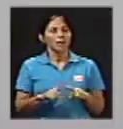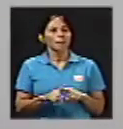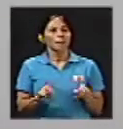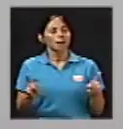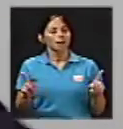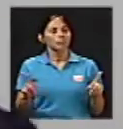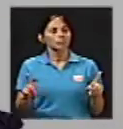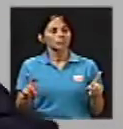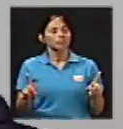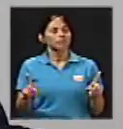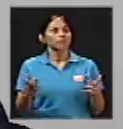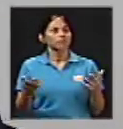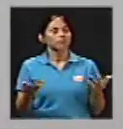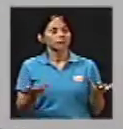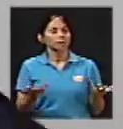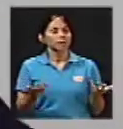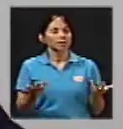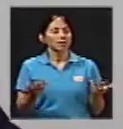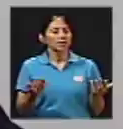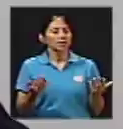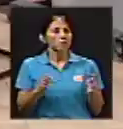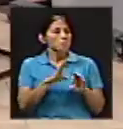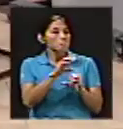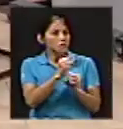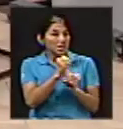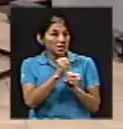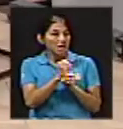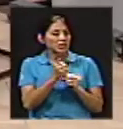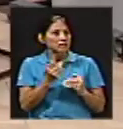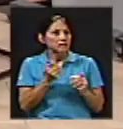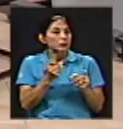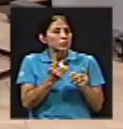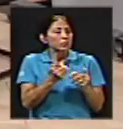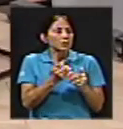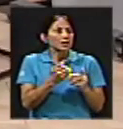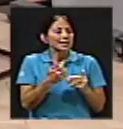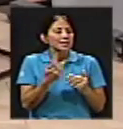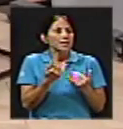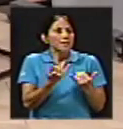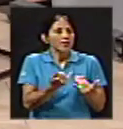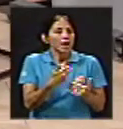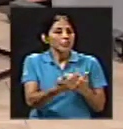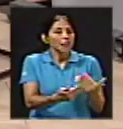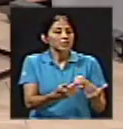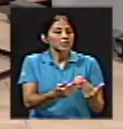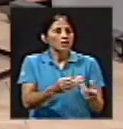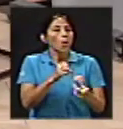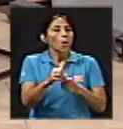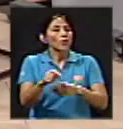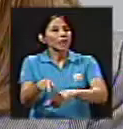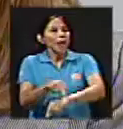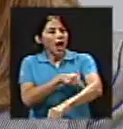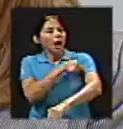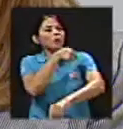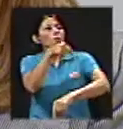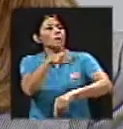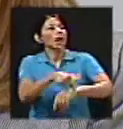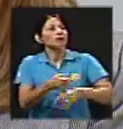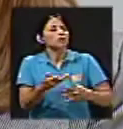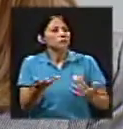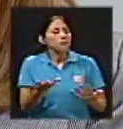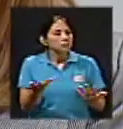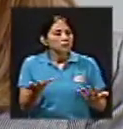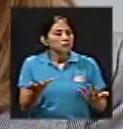pero a nivel de tareas inmediatas y de largo plazo, ahora sí son 3 minutos lo que nos queda,